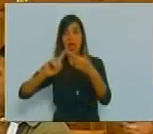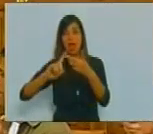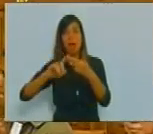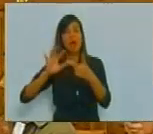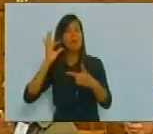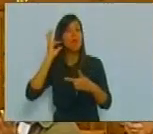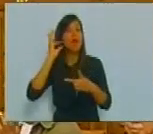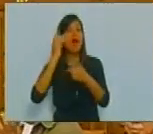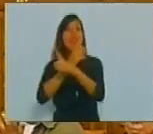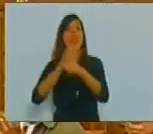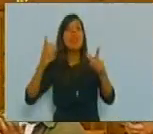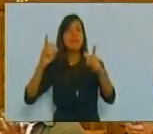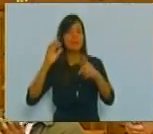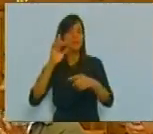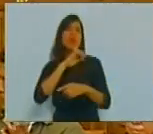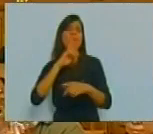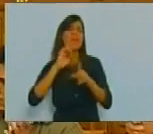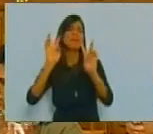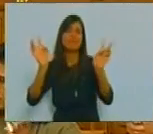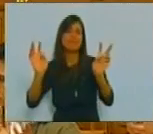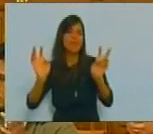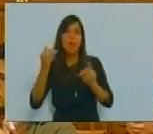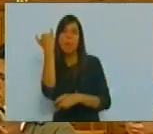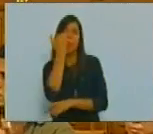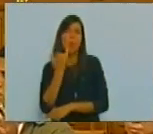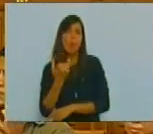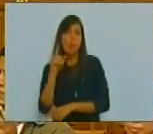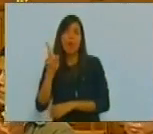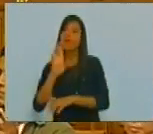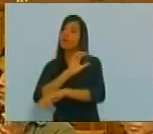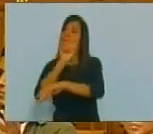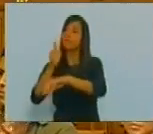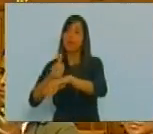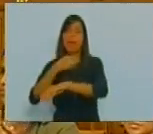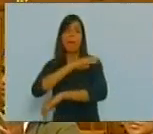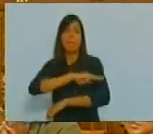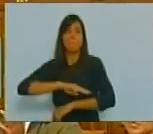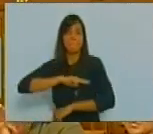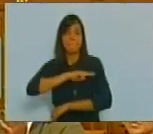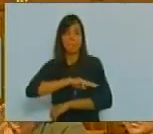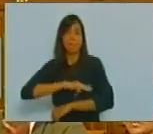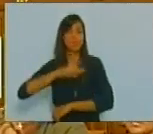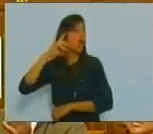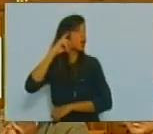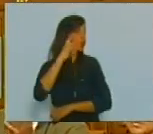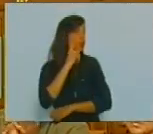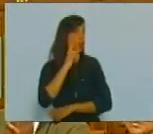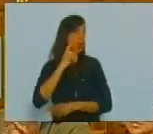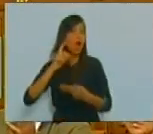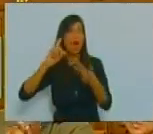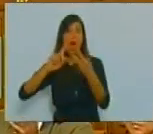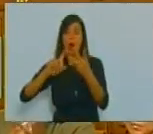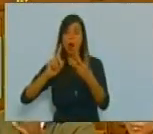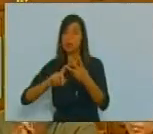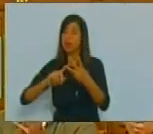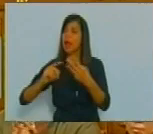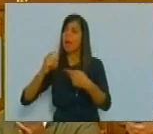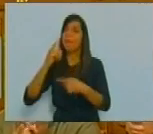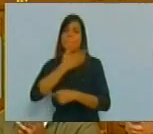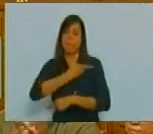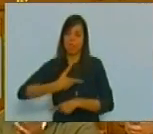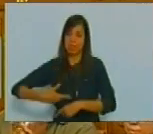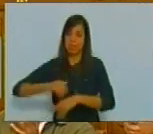Libertad Velasco, presidenta de Misión Sucre, la compañera Osli Hernández, presidenta de Misión